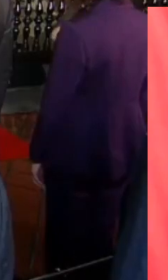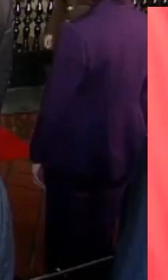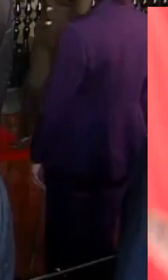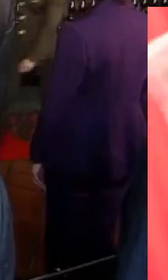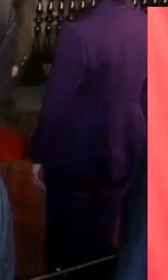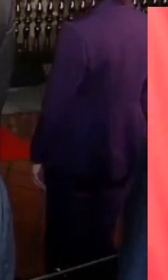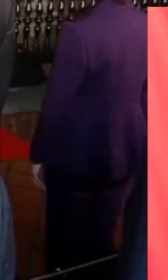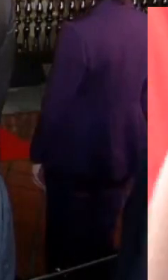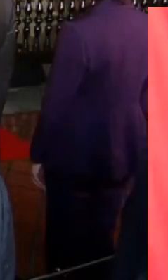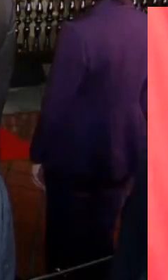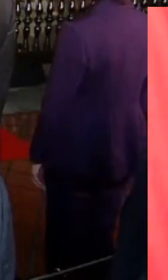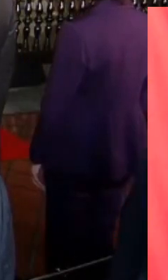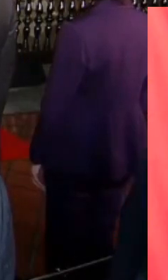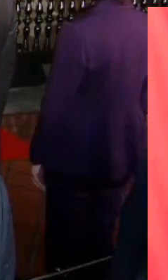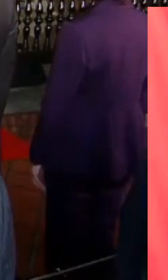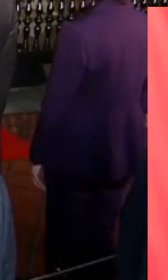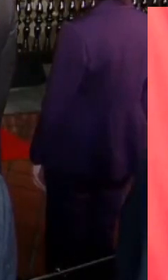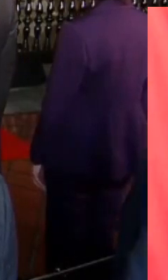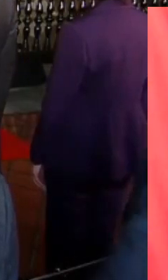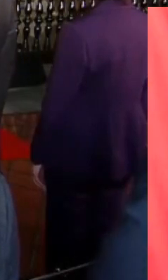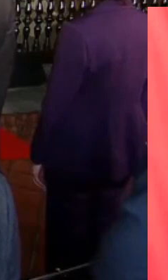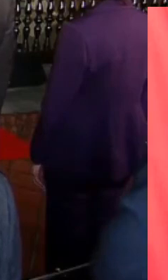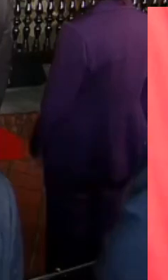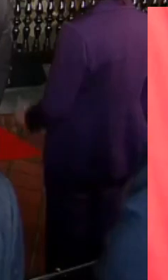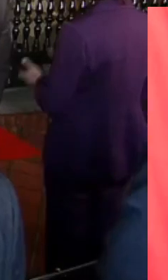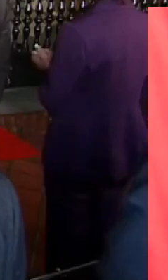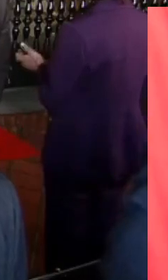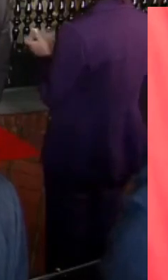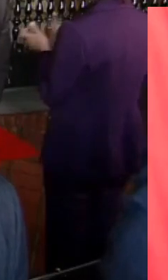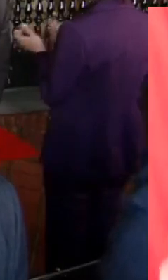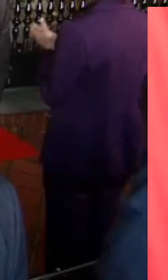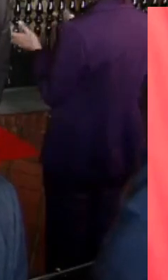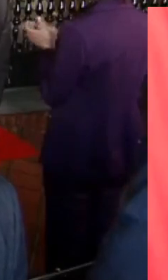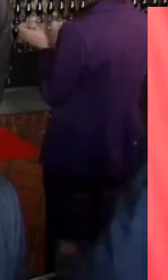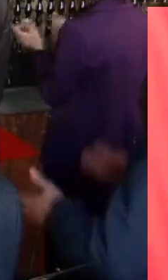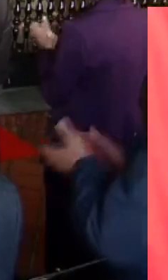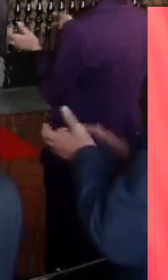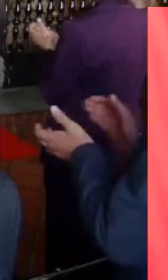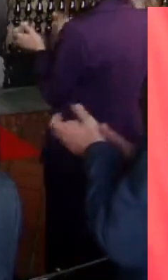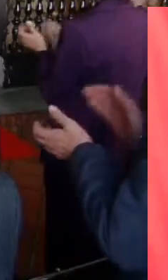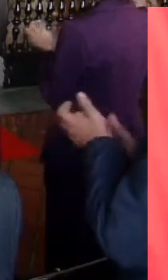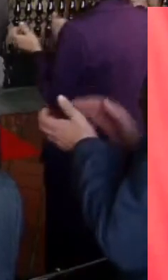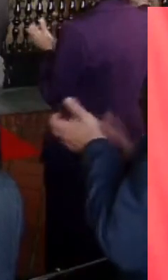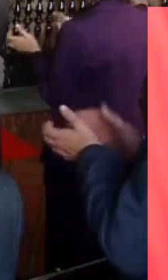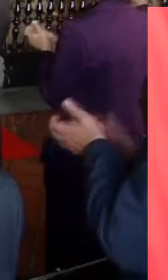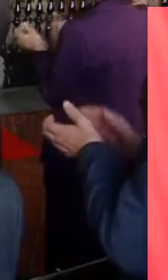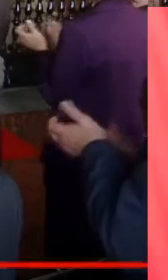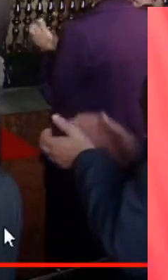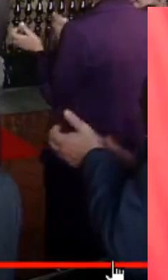rojito, pues preparen el otro, porque al parecer trae caliente la mano el presidente. Miren, son las imágenes, ya se está